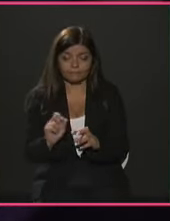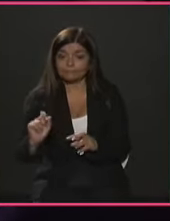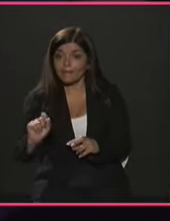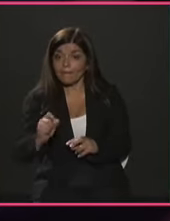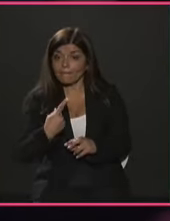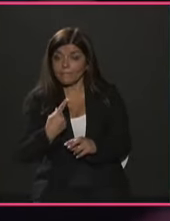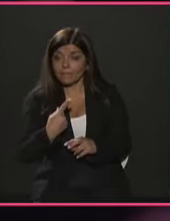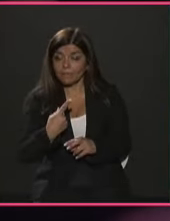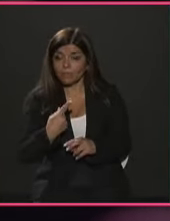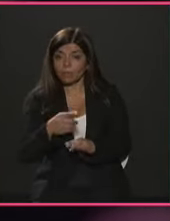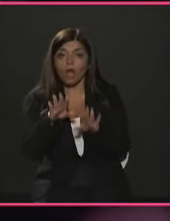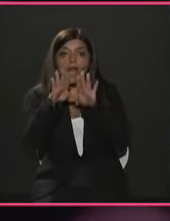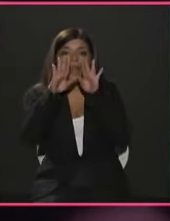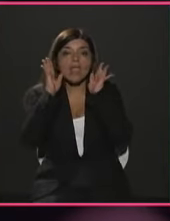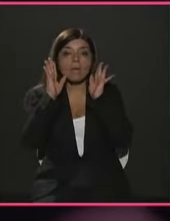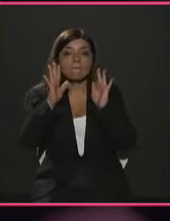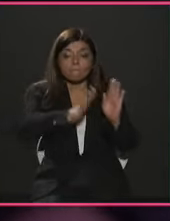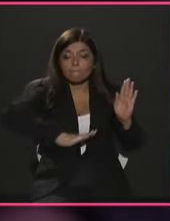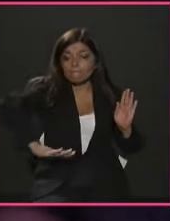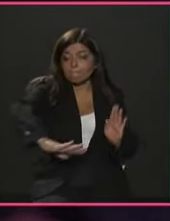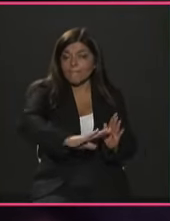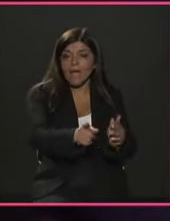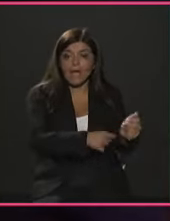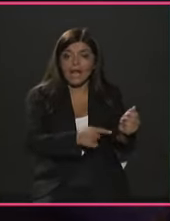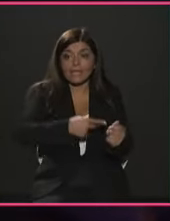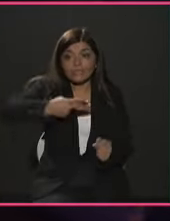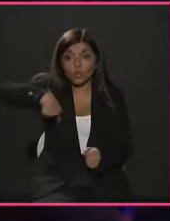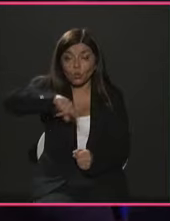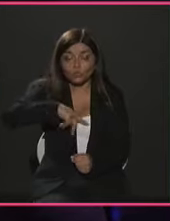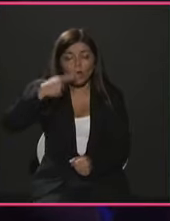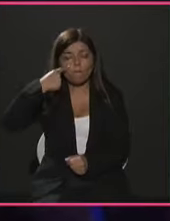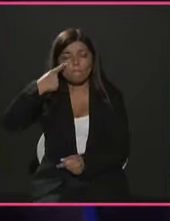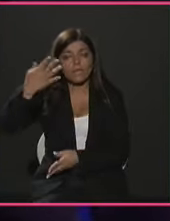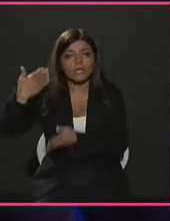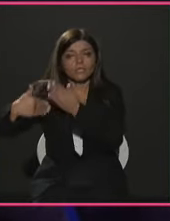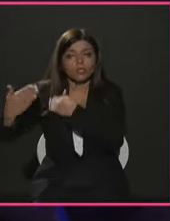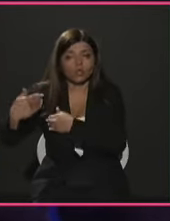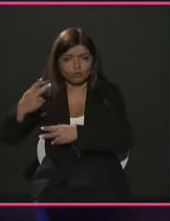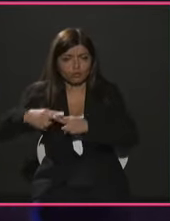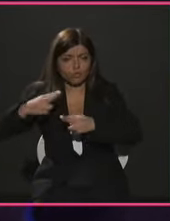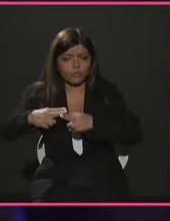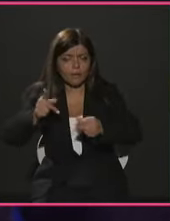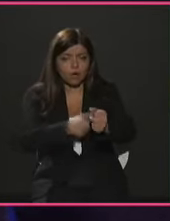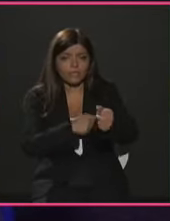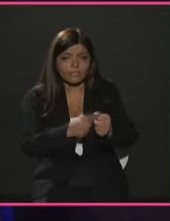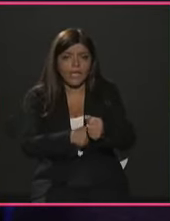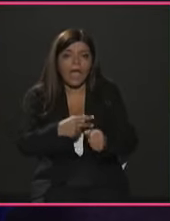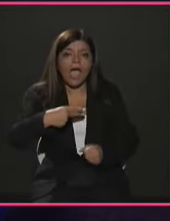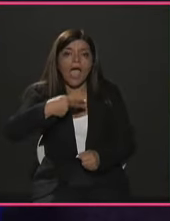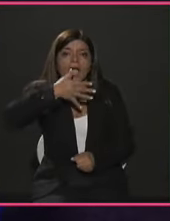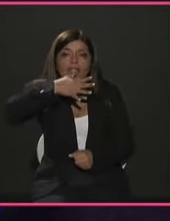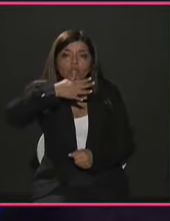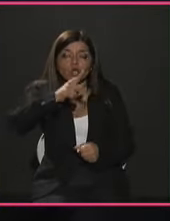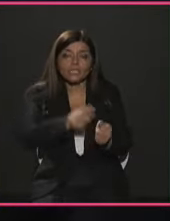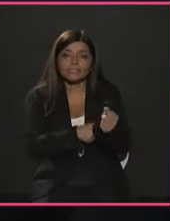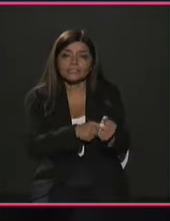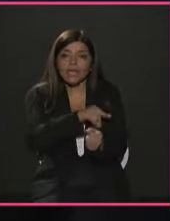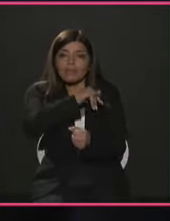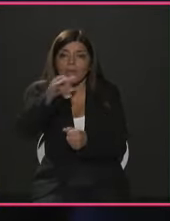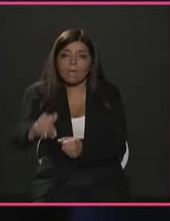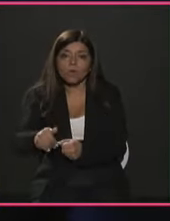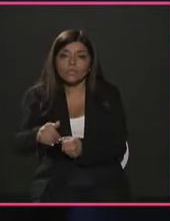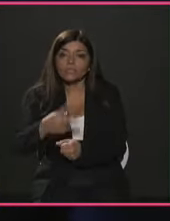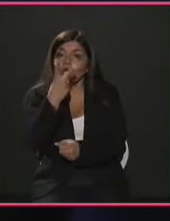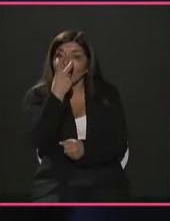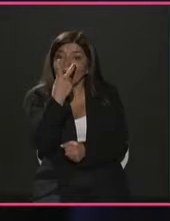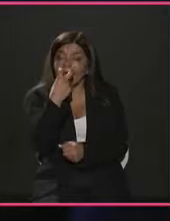podemos limpiar nuestro sector eléctrico cuando uno mira la historia nosotros produjimos electricidad con hidroelectricidad pero después crecientemente con carbón y